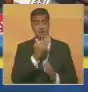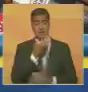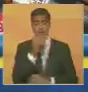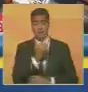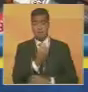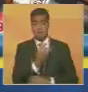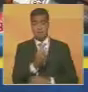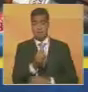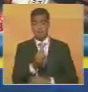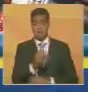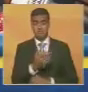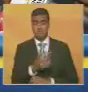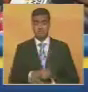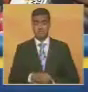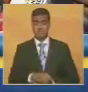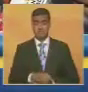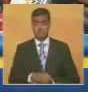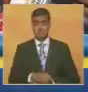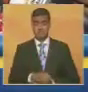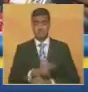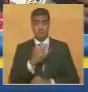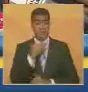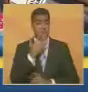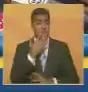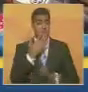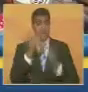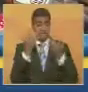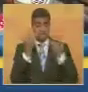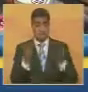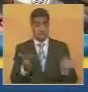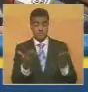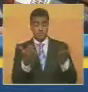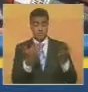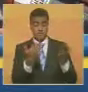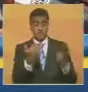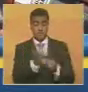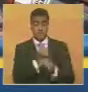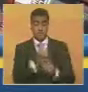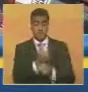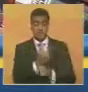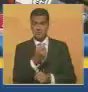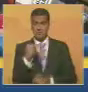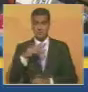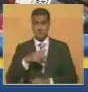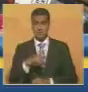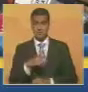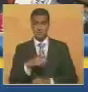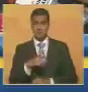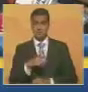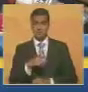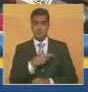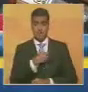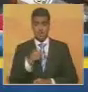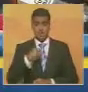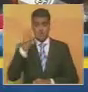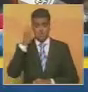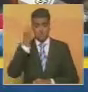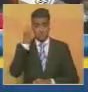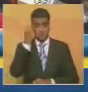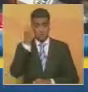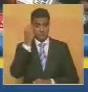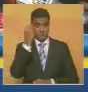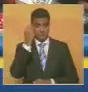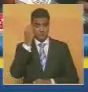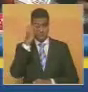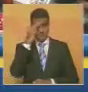no, incluso la iniciativa misma de impulsar esta agenda no tenía, en nuestra opinión, por lo